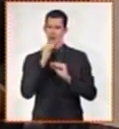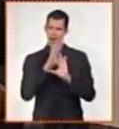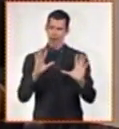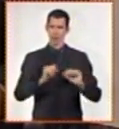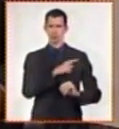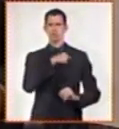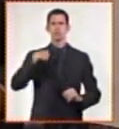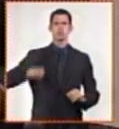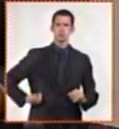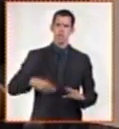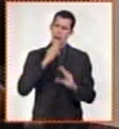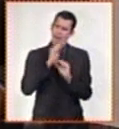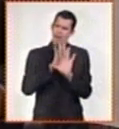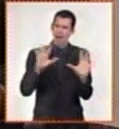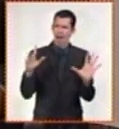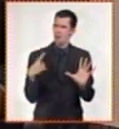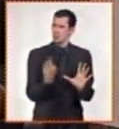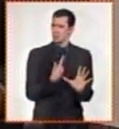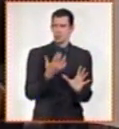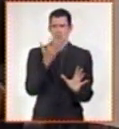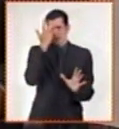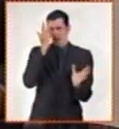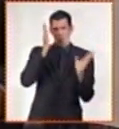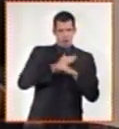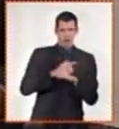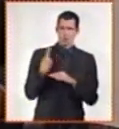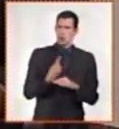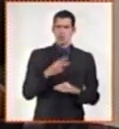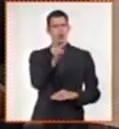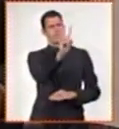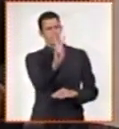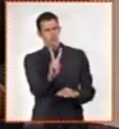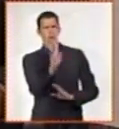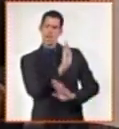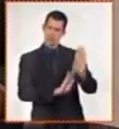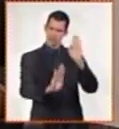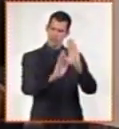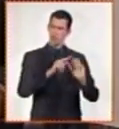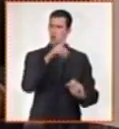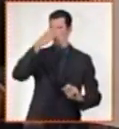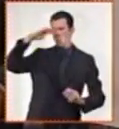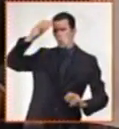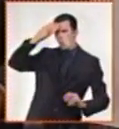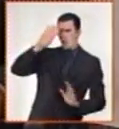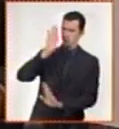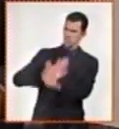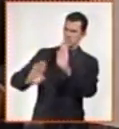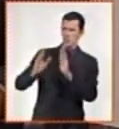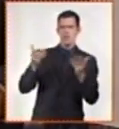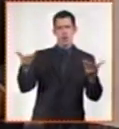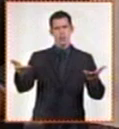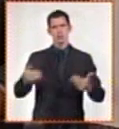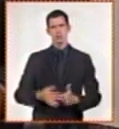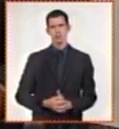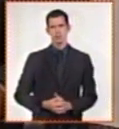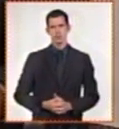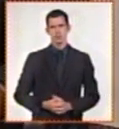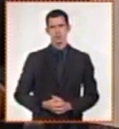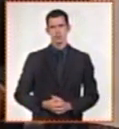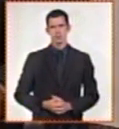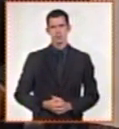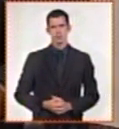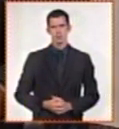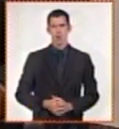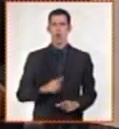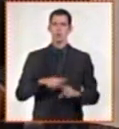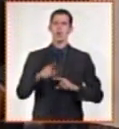y Venezuela en ocasiones internacionales y recibe apoyo de la parte ALC en temas como Taiwán,